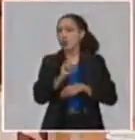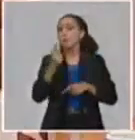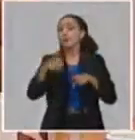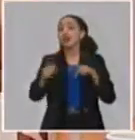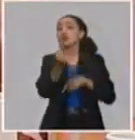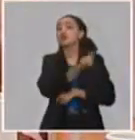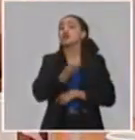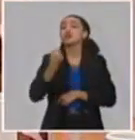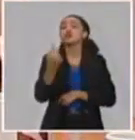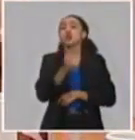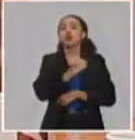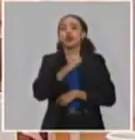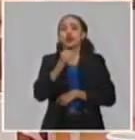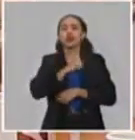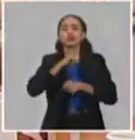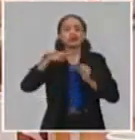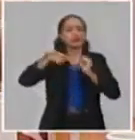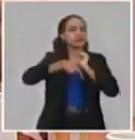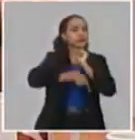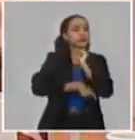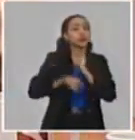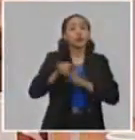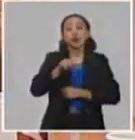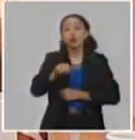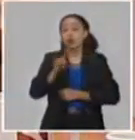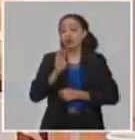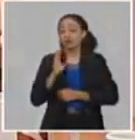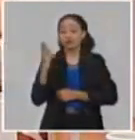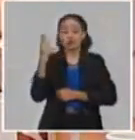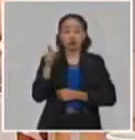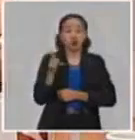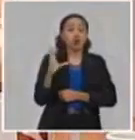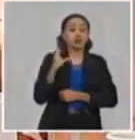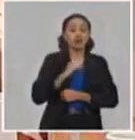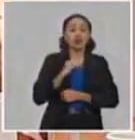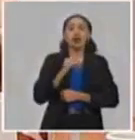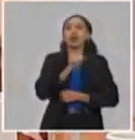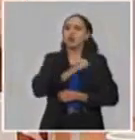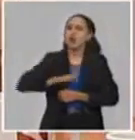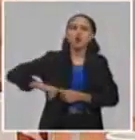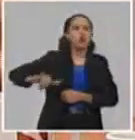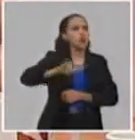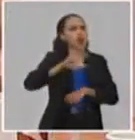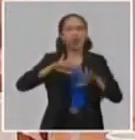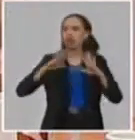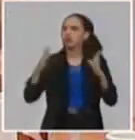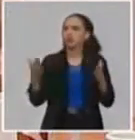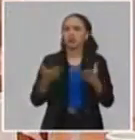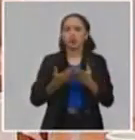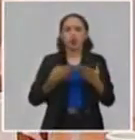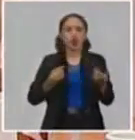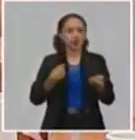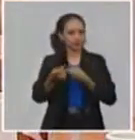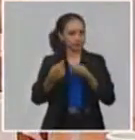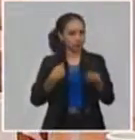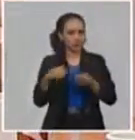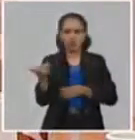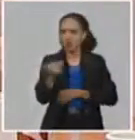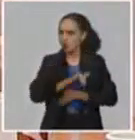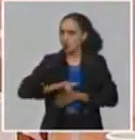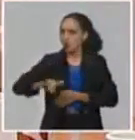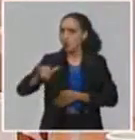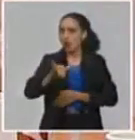queremos profundizar y sobre todo, como tú decías, queremos poner en igualdad de condiciones a todas las formas de gestión. Y que